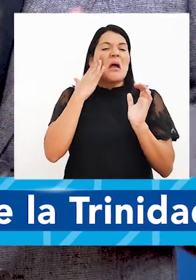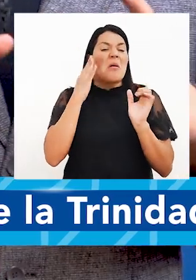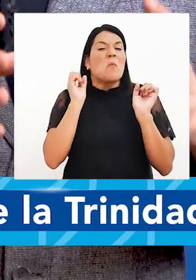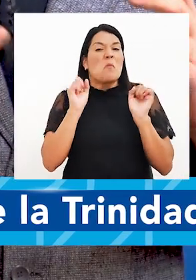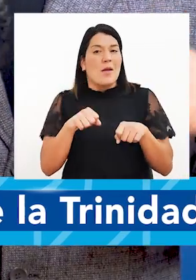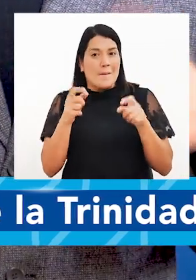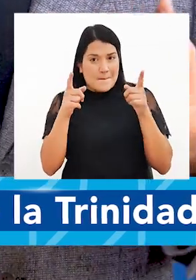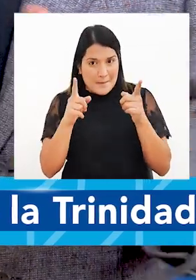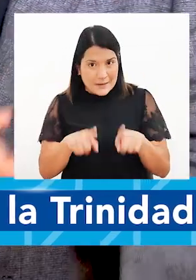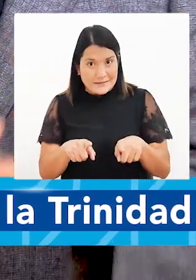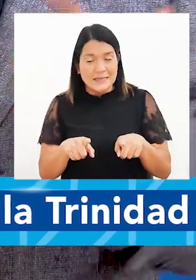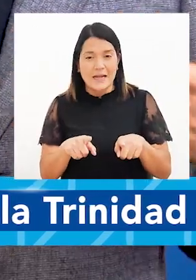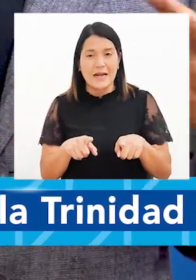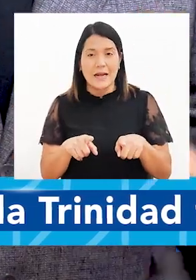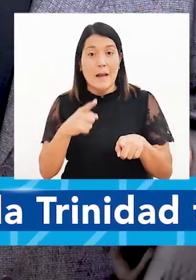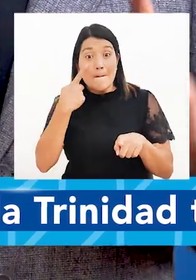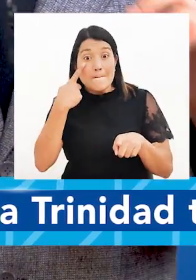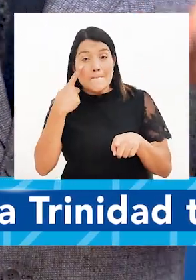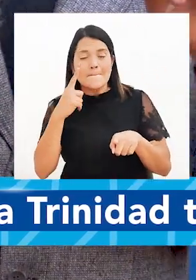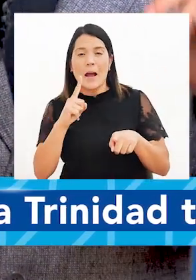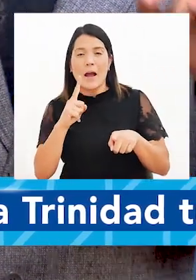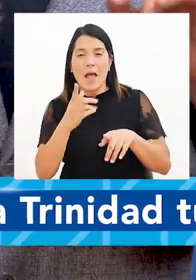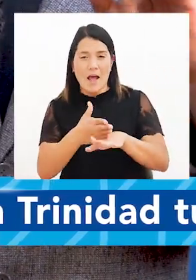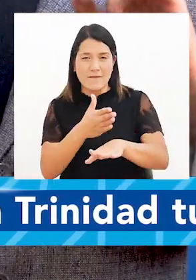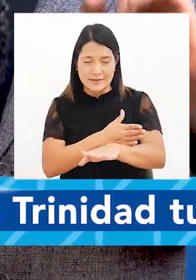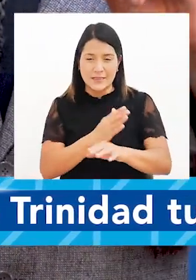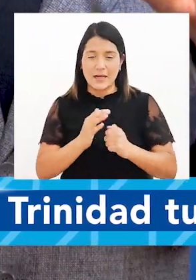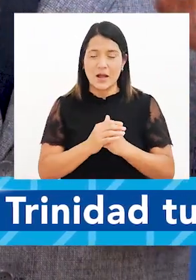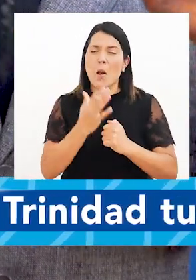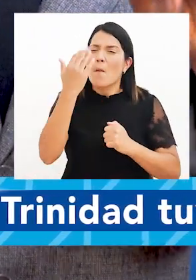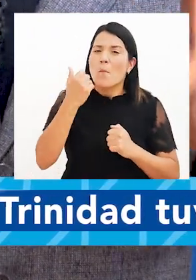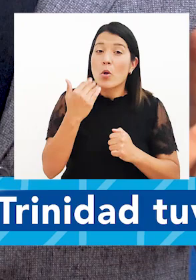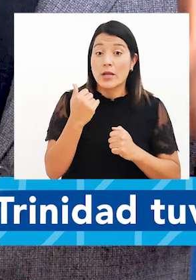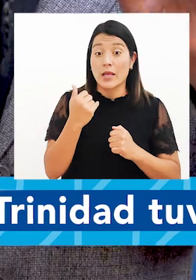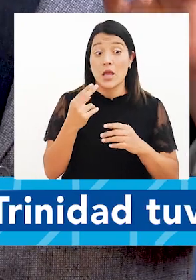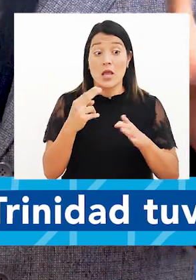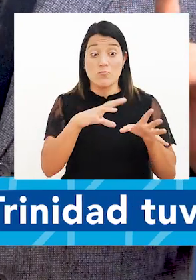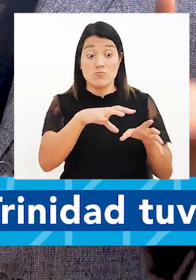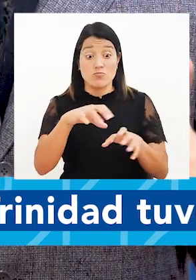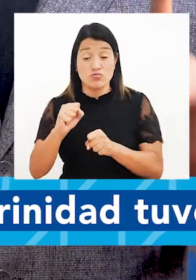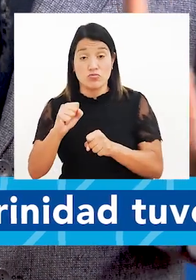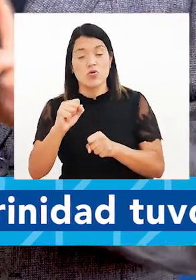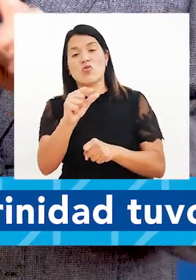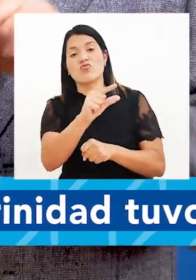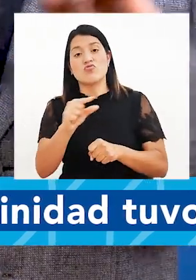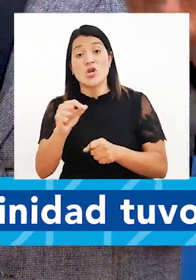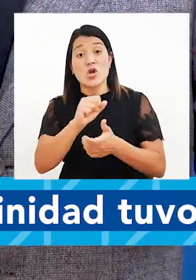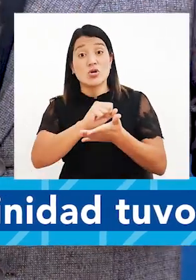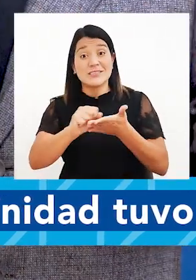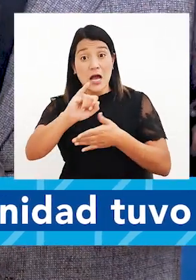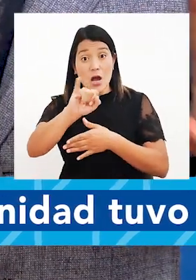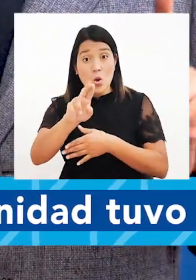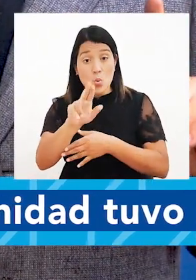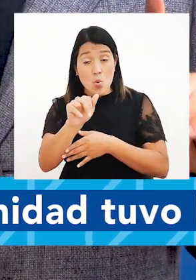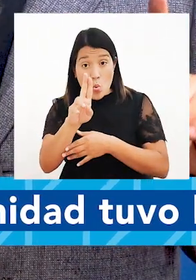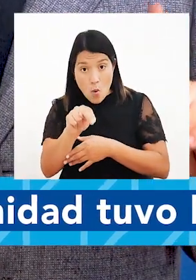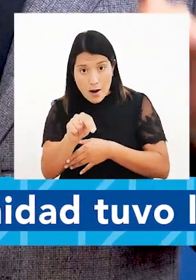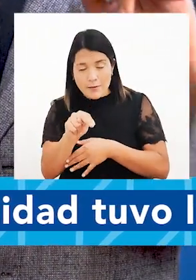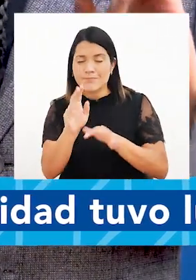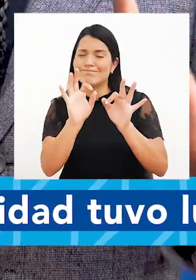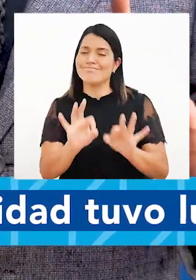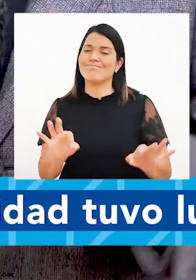así, para tomar la vía del tránsito, es que tomar el río San Juan y tomar la vía del tránsito era fundamental para ganar la